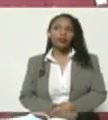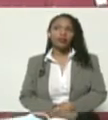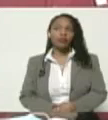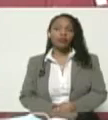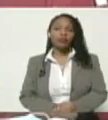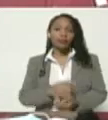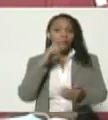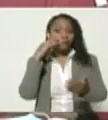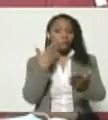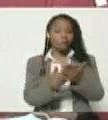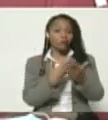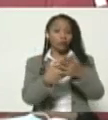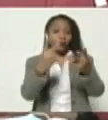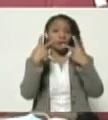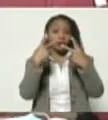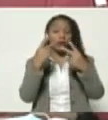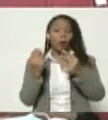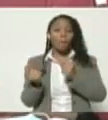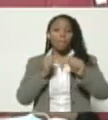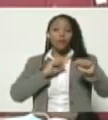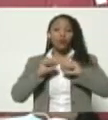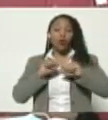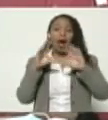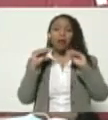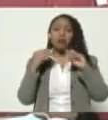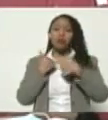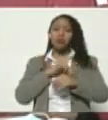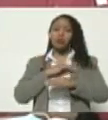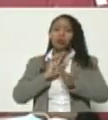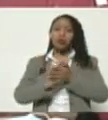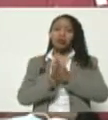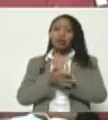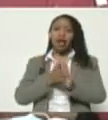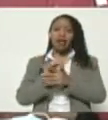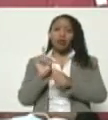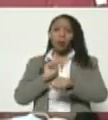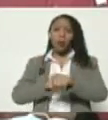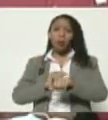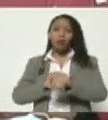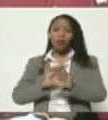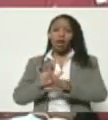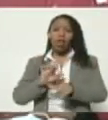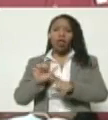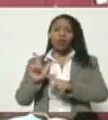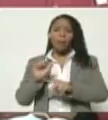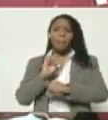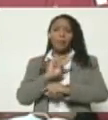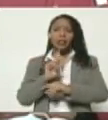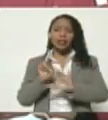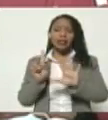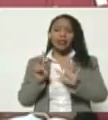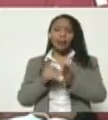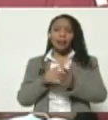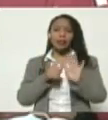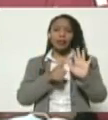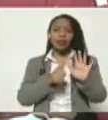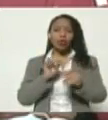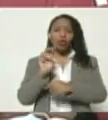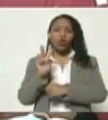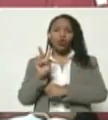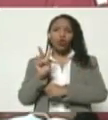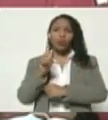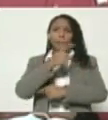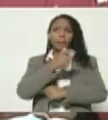Fíjense lo dinámico que es esto, ¿no? Hablando aquí nosotros y en un instante ya llevamos 27.602 candidatos y